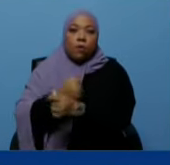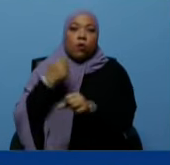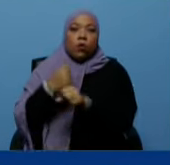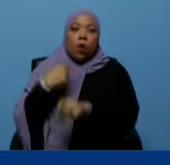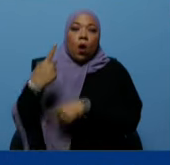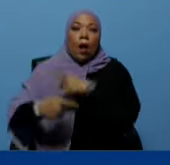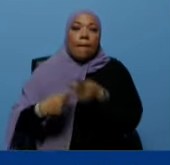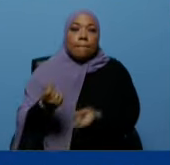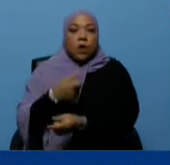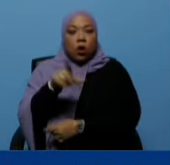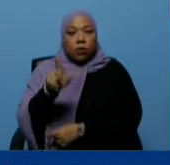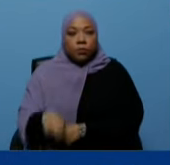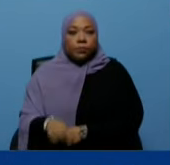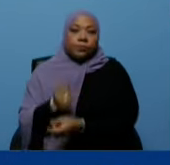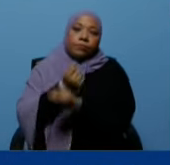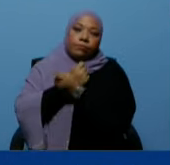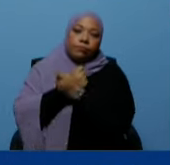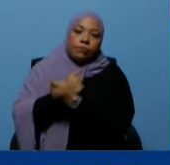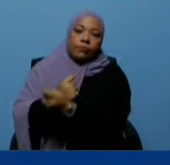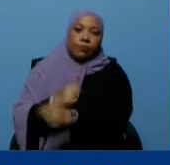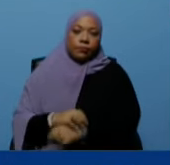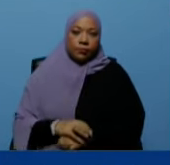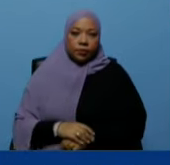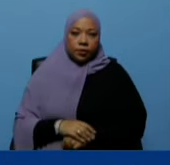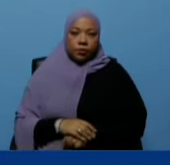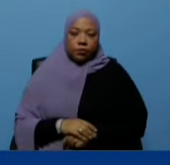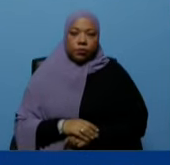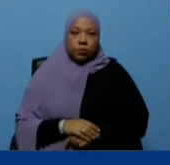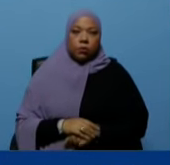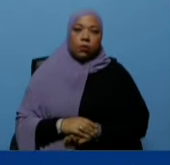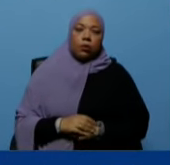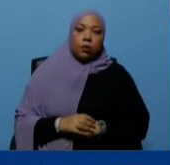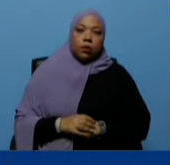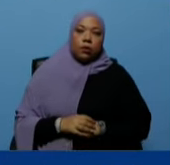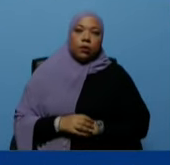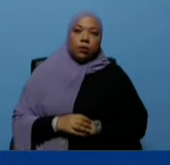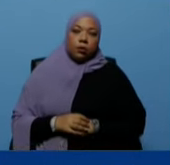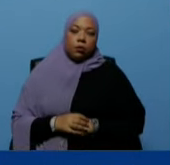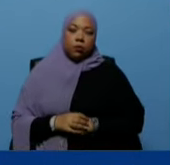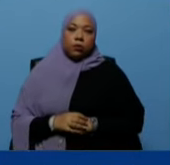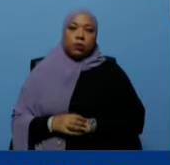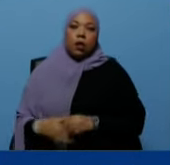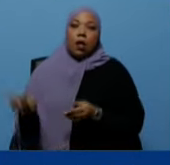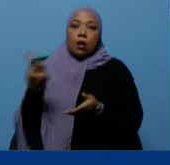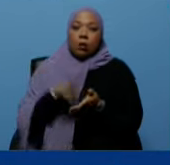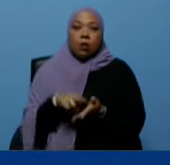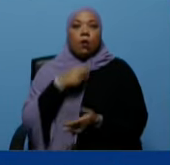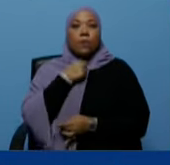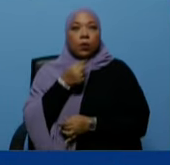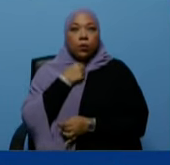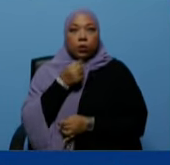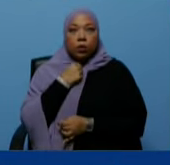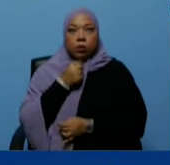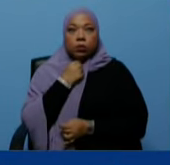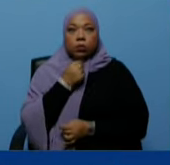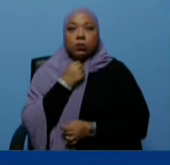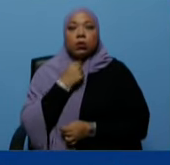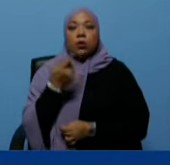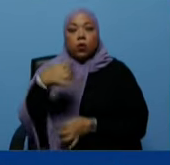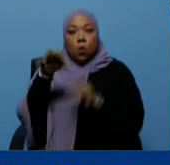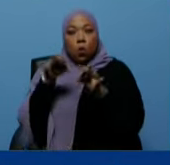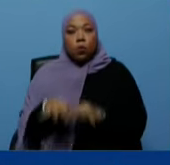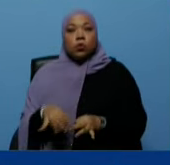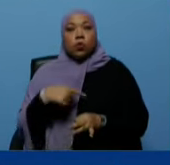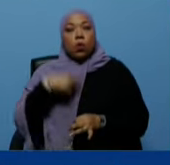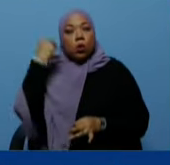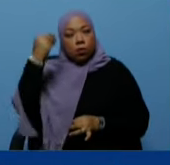vocación y el amor. Correcto. Yo decía y repito, porque me gusta, estoy convencido de eso.